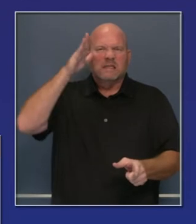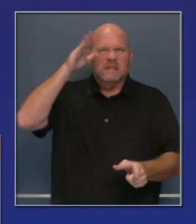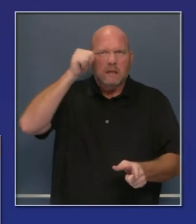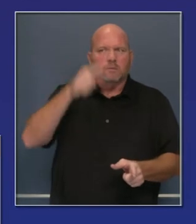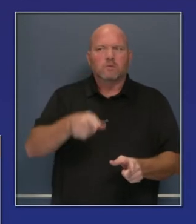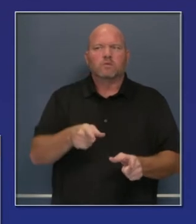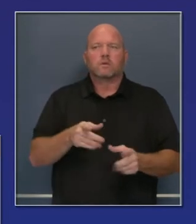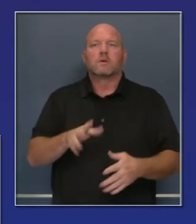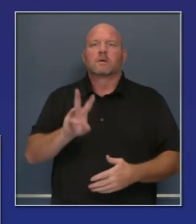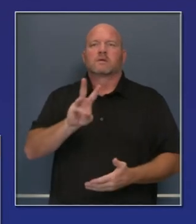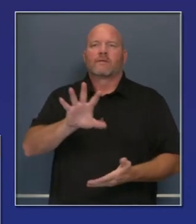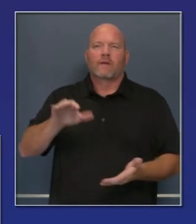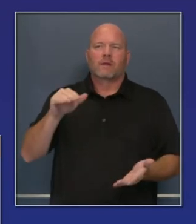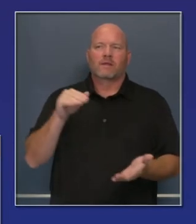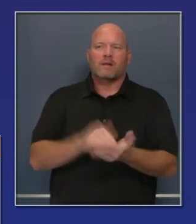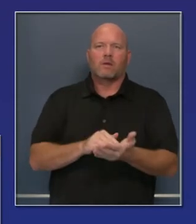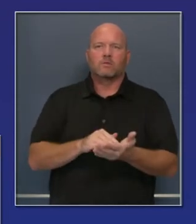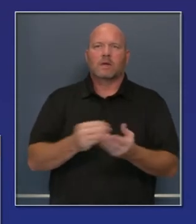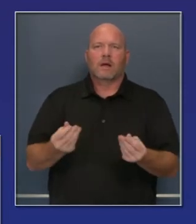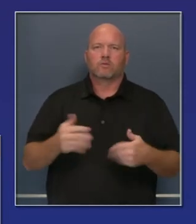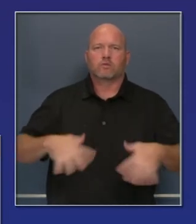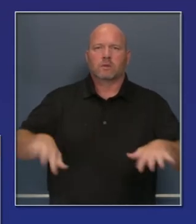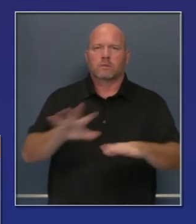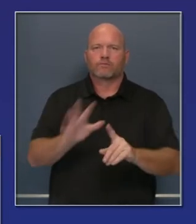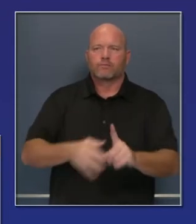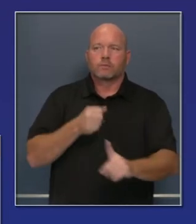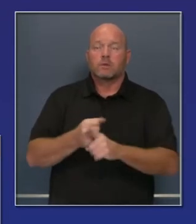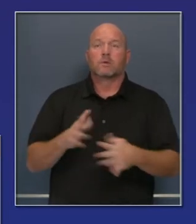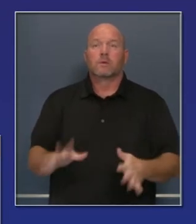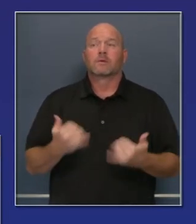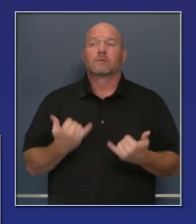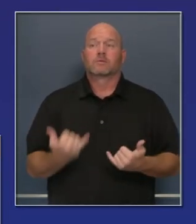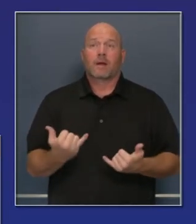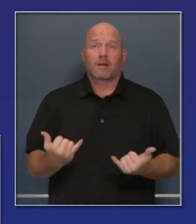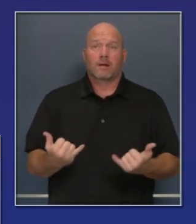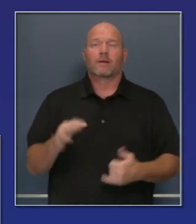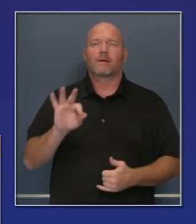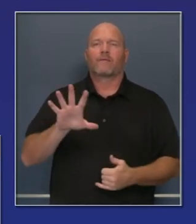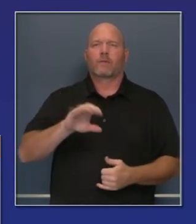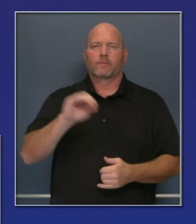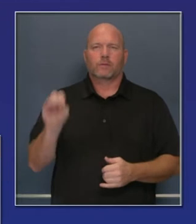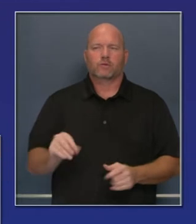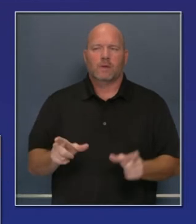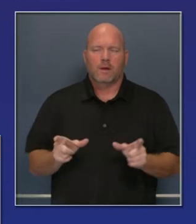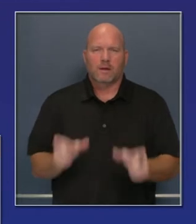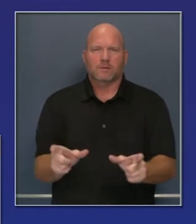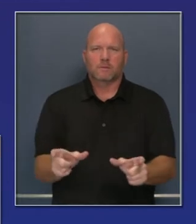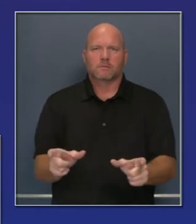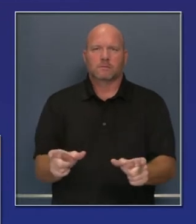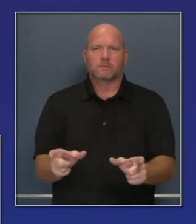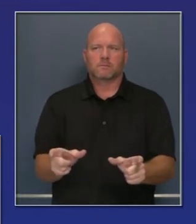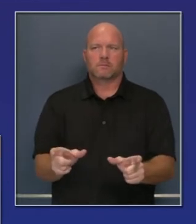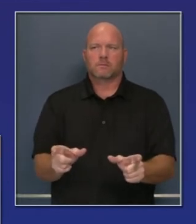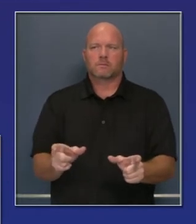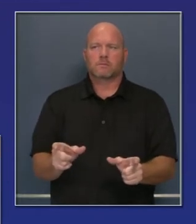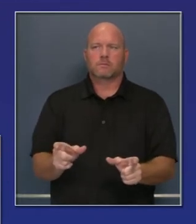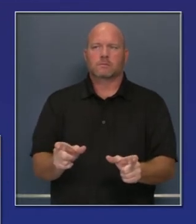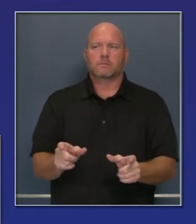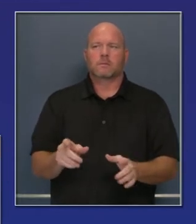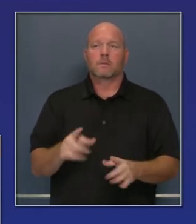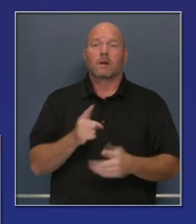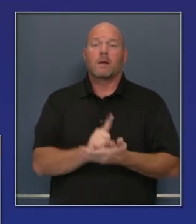de los viñedos. 65 mil acres calcinados, hoy día 95% de contención, un progreso